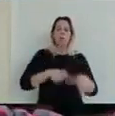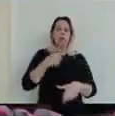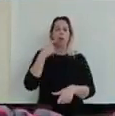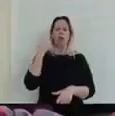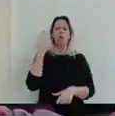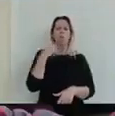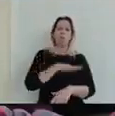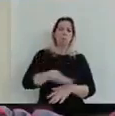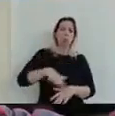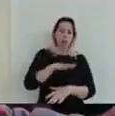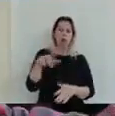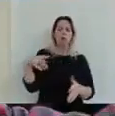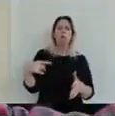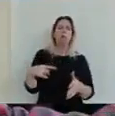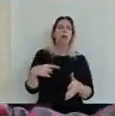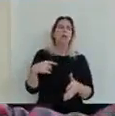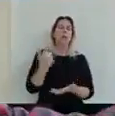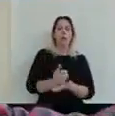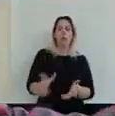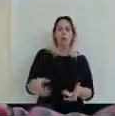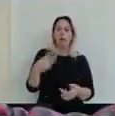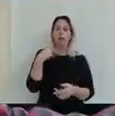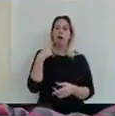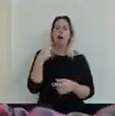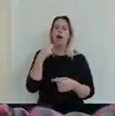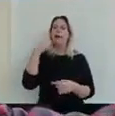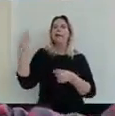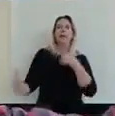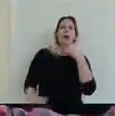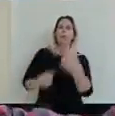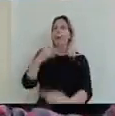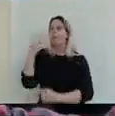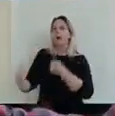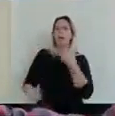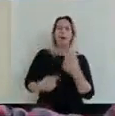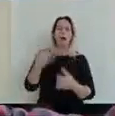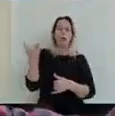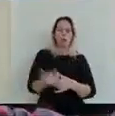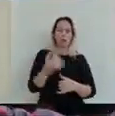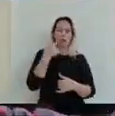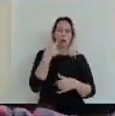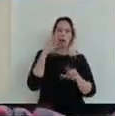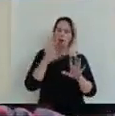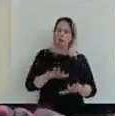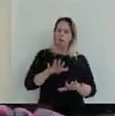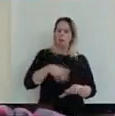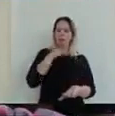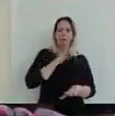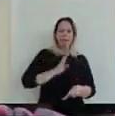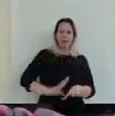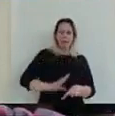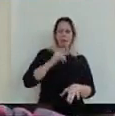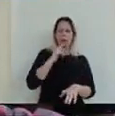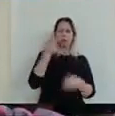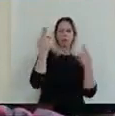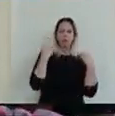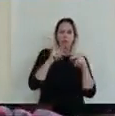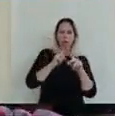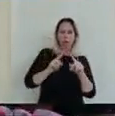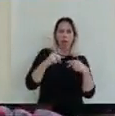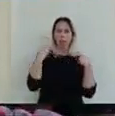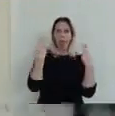respuesta. Pero tenemos que tener mucho cuidado de no confundir con esas respuestas. No podemos jugar con la gente, está pasando mal, la gente está